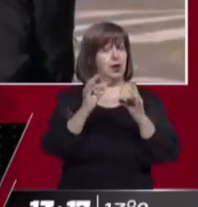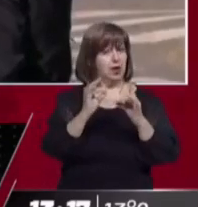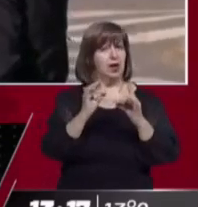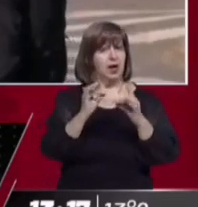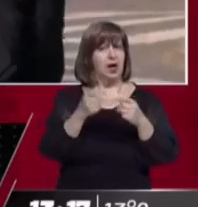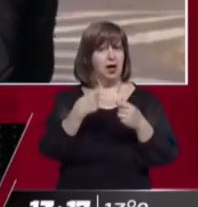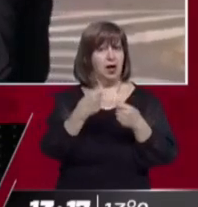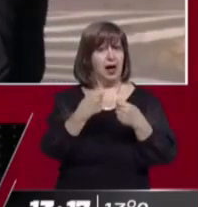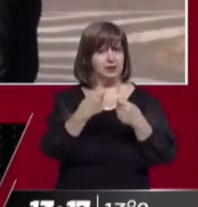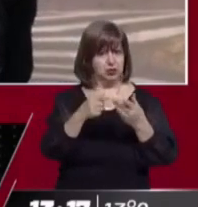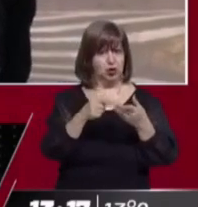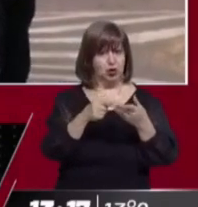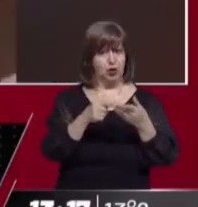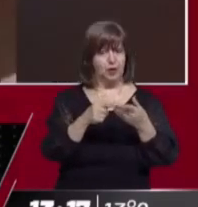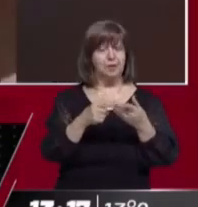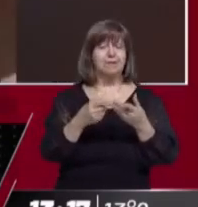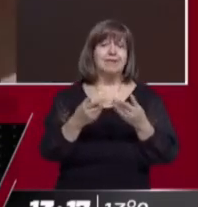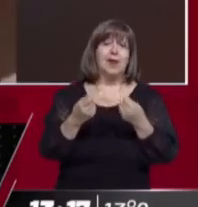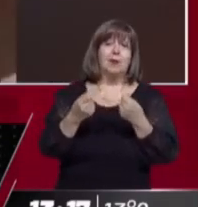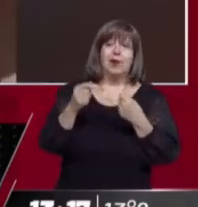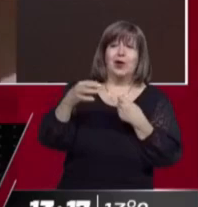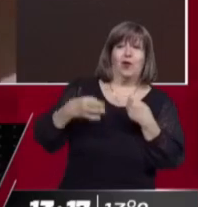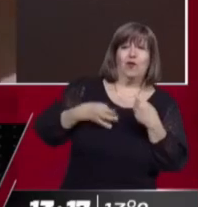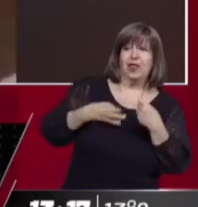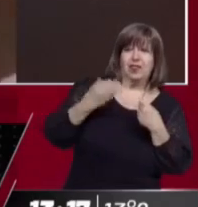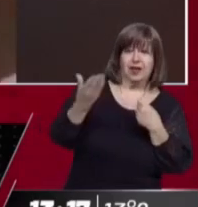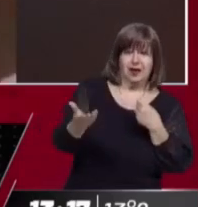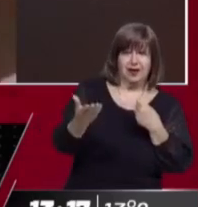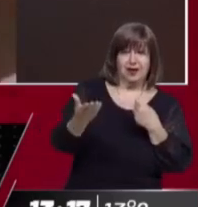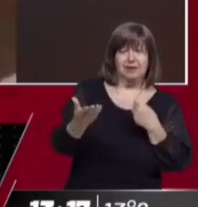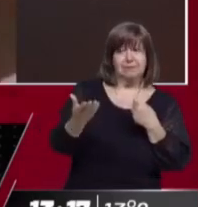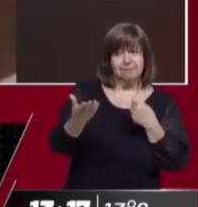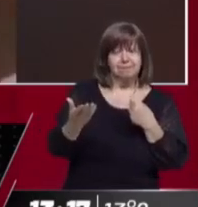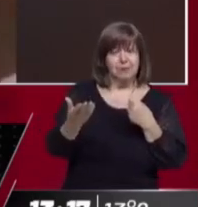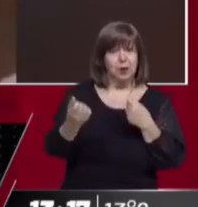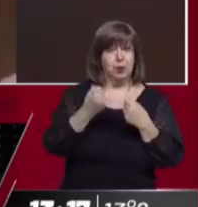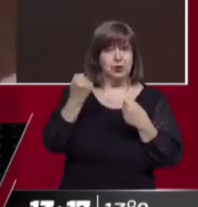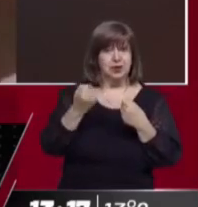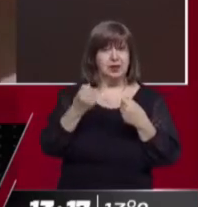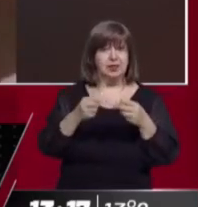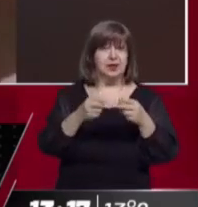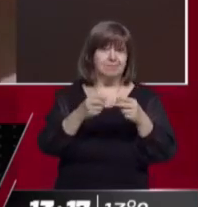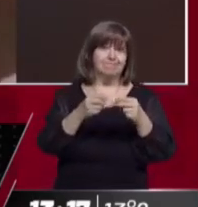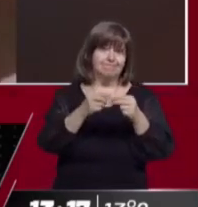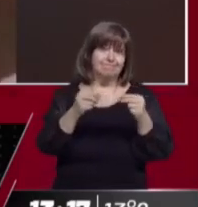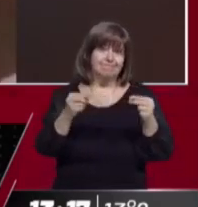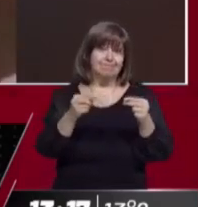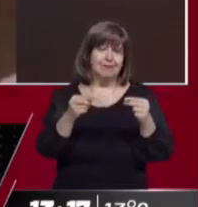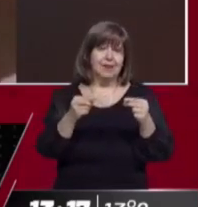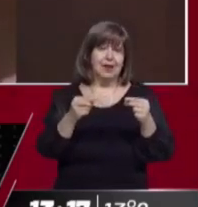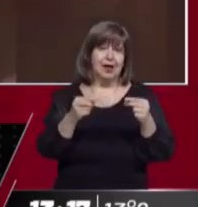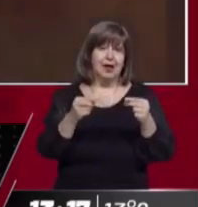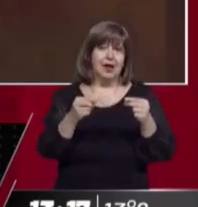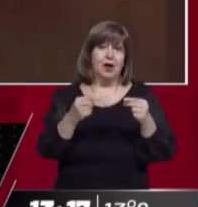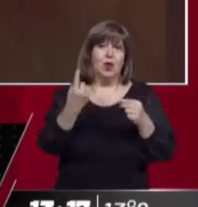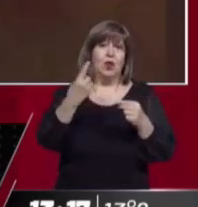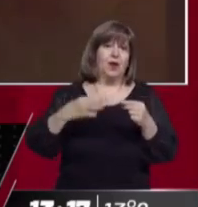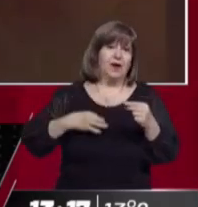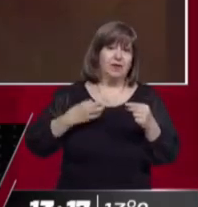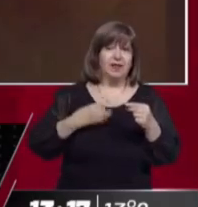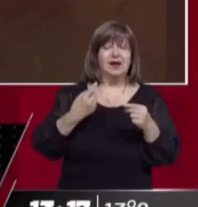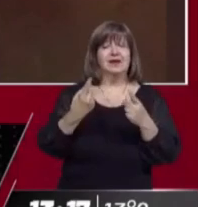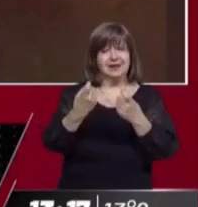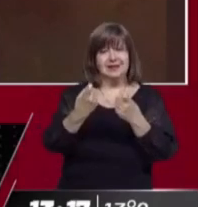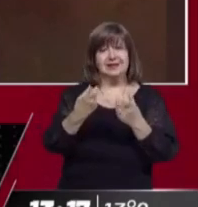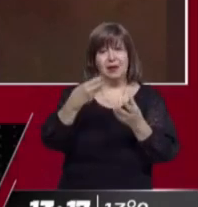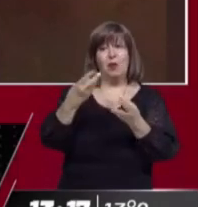eh estamos poniendo costo en pesos contra costo de vi sin duda sin duda que todo una sola vida ya justifica